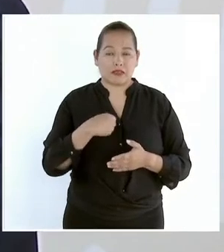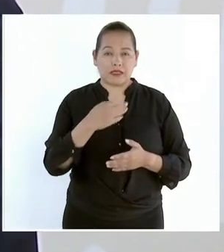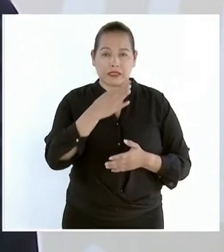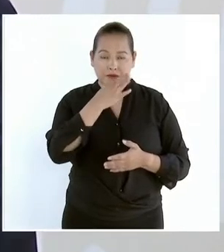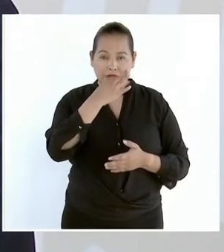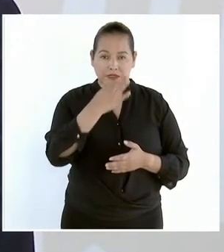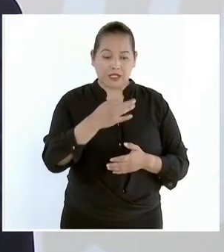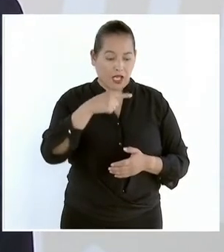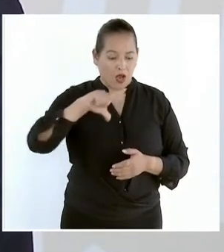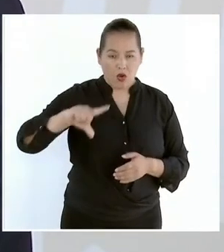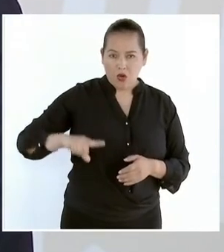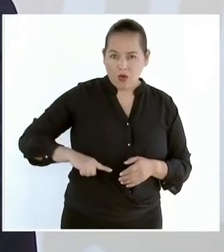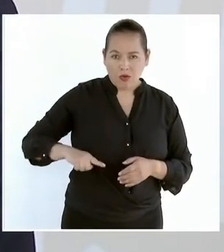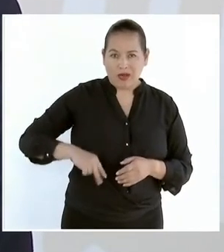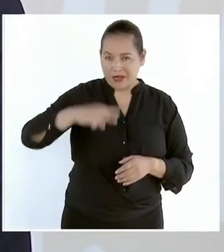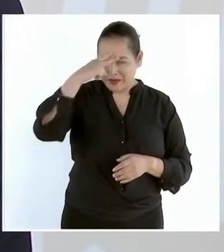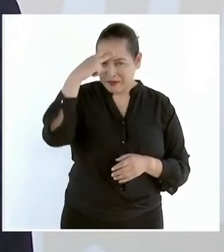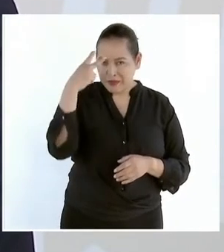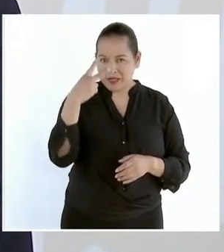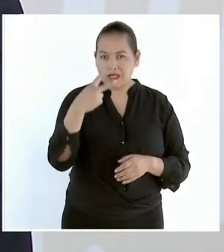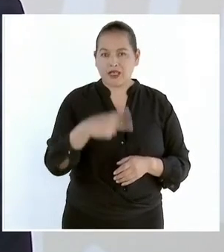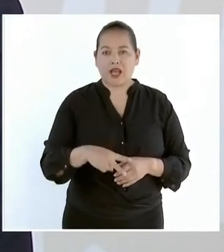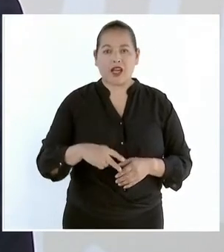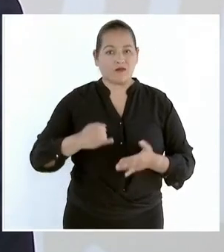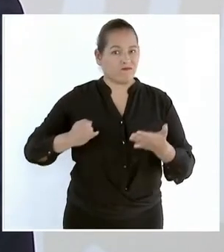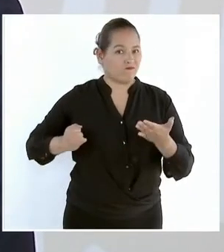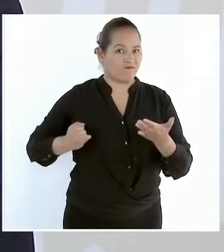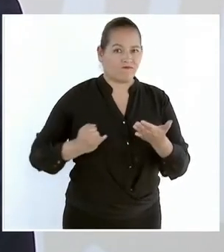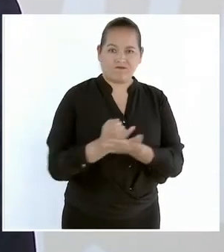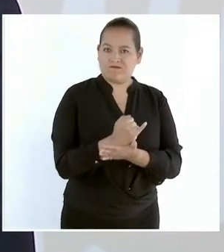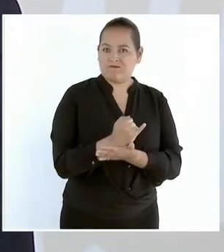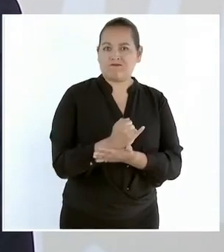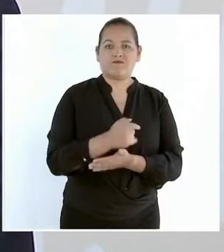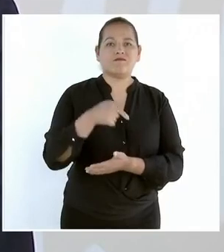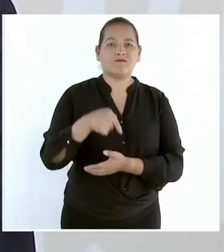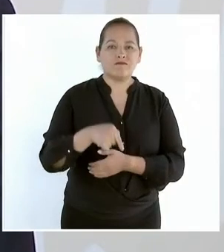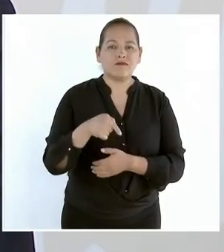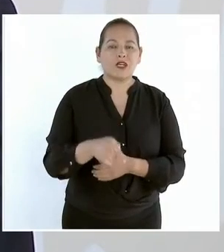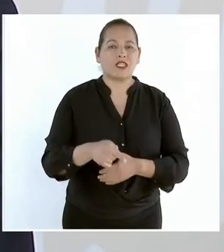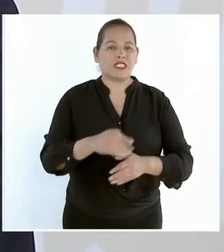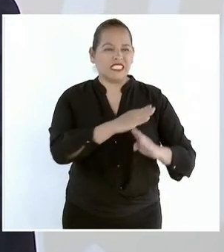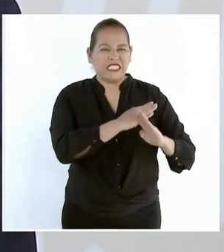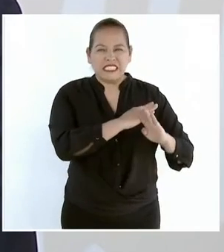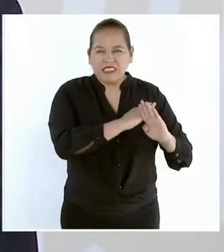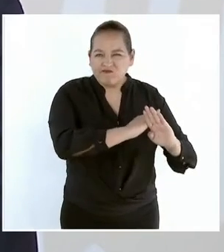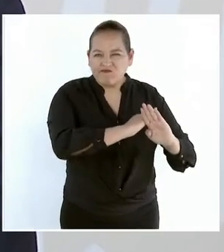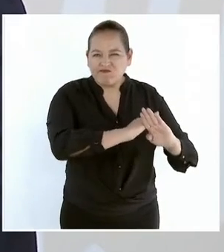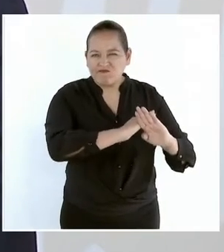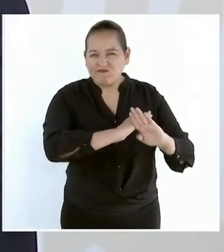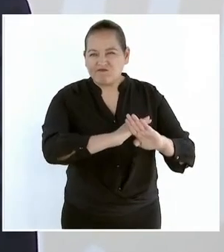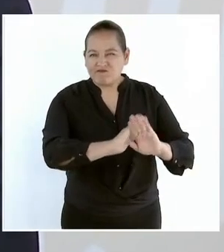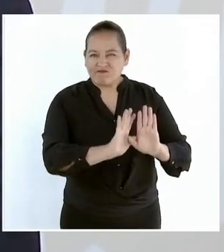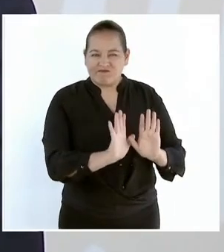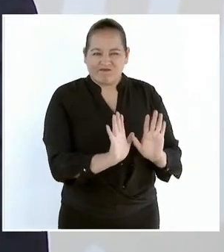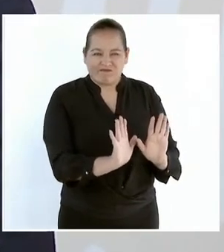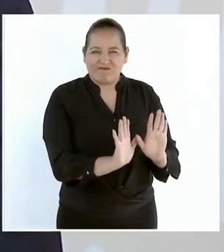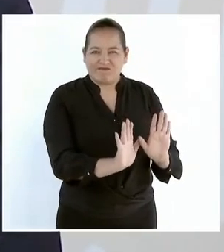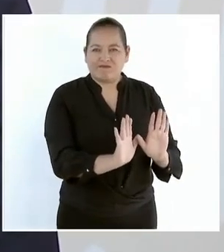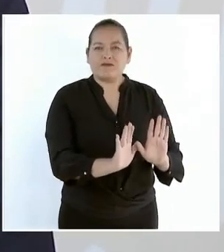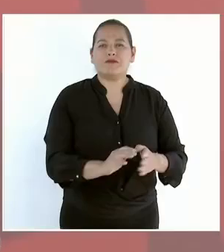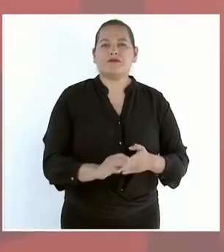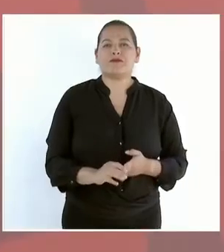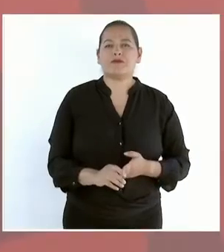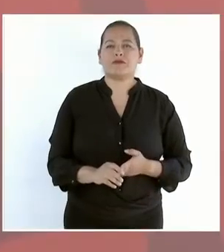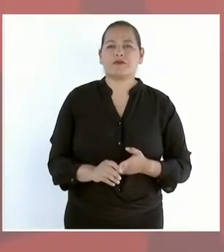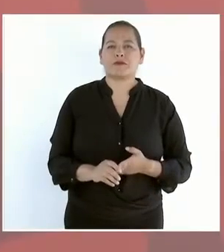gobierno mexicano está dispuesto a hacer una heroica resistencia sin contar para